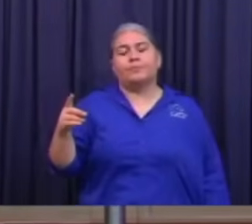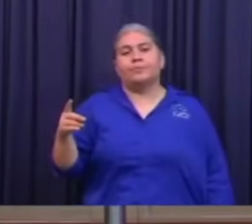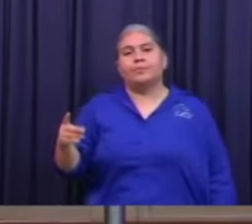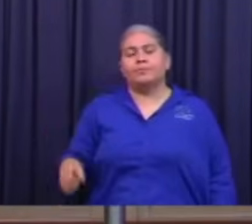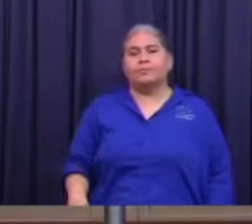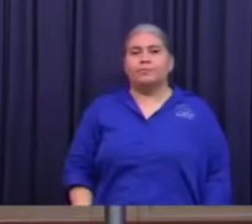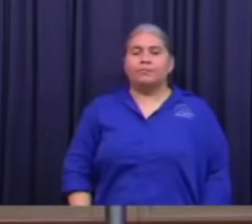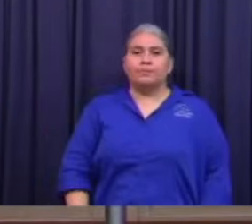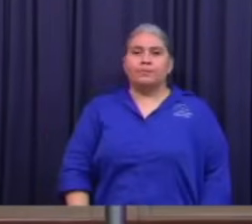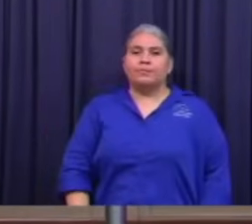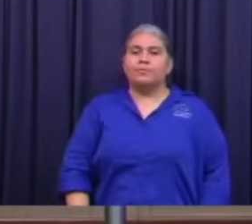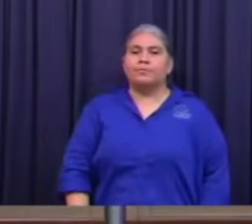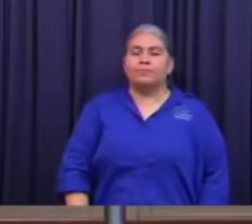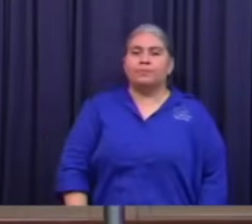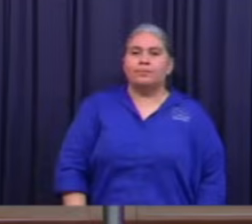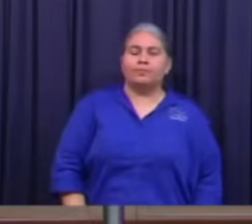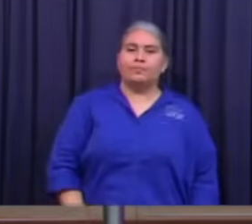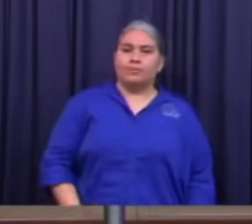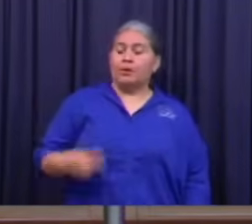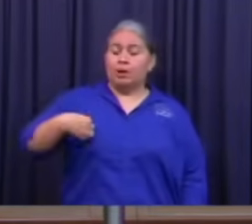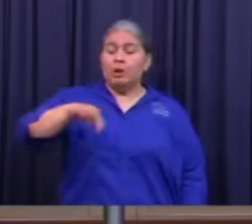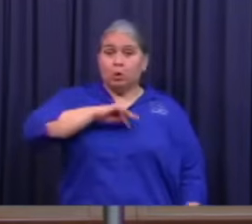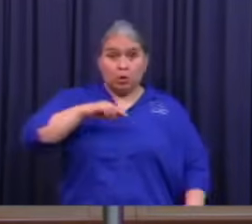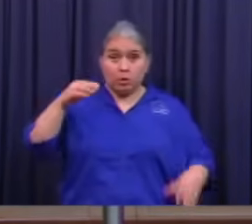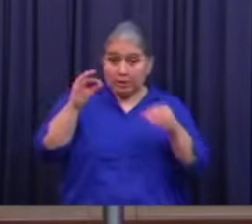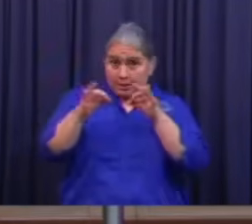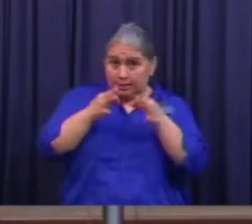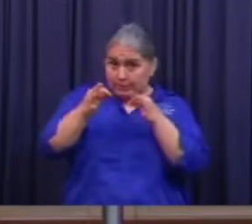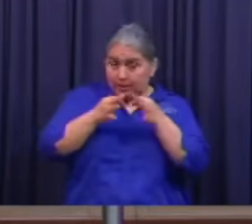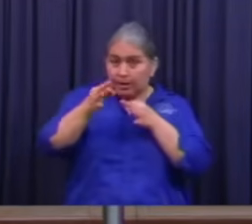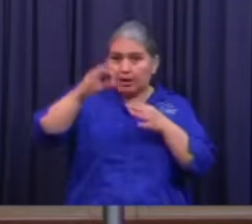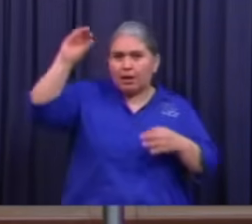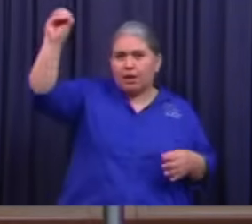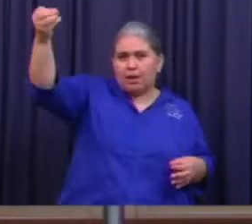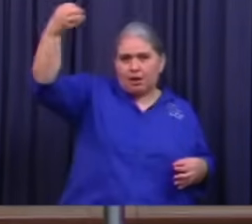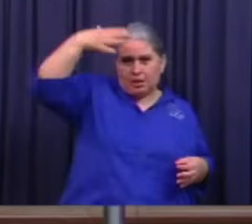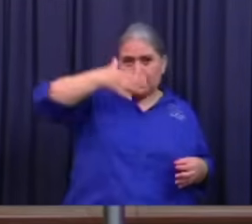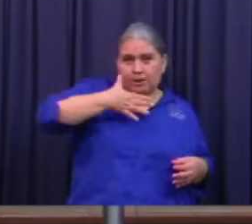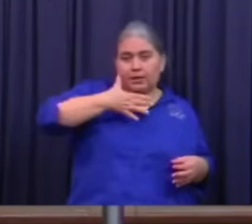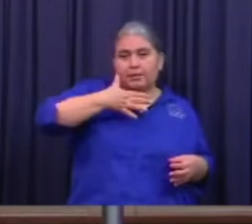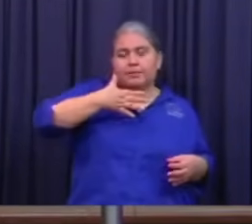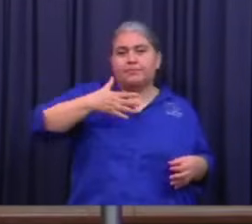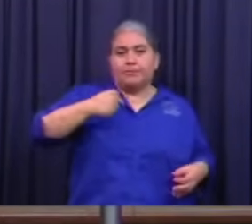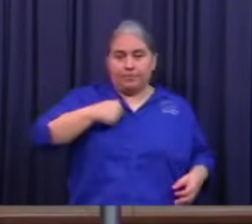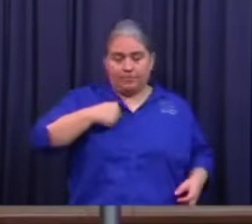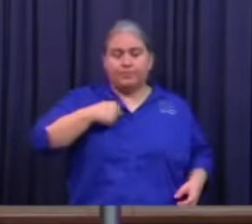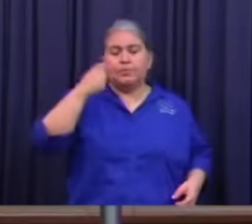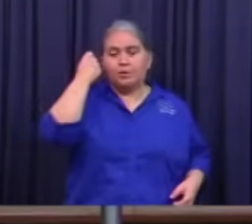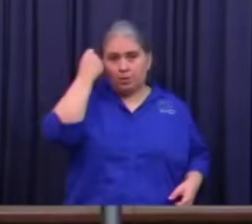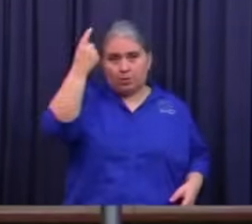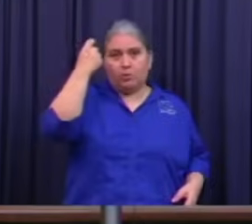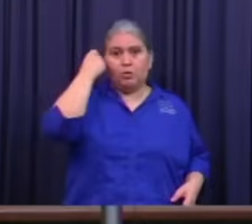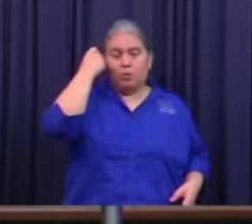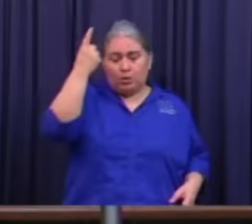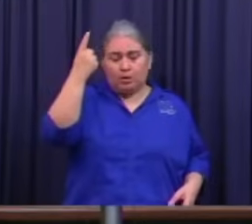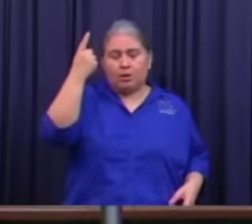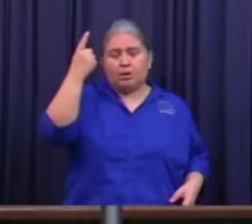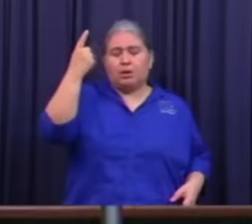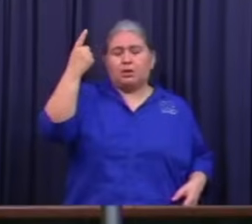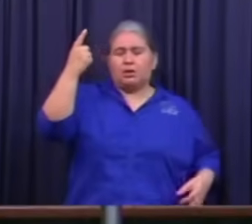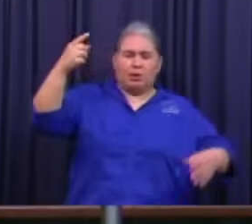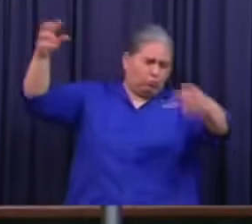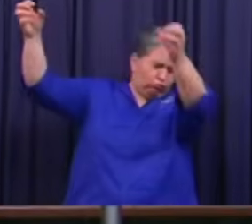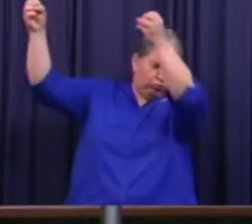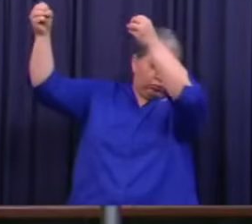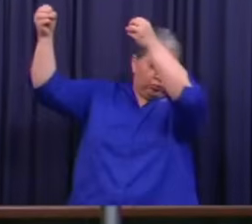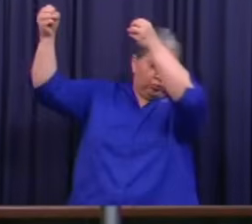de entonces la gracia tenemos que ser un poco más específicos como yo le entendí o como yo lo percibo porque no le